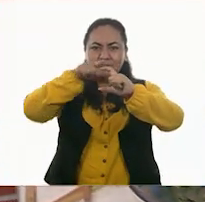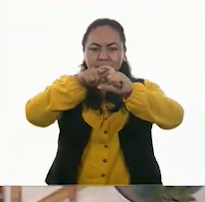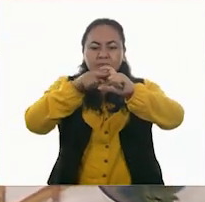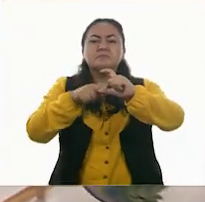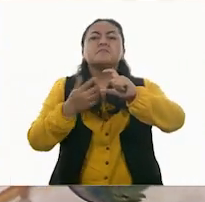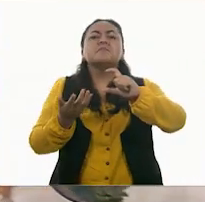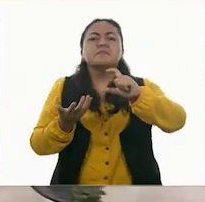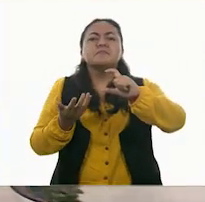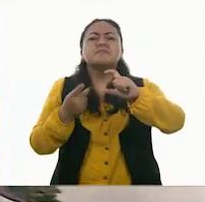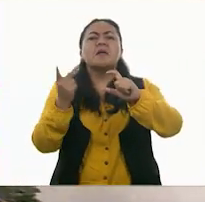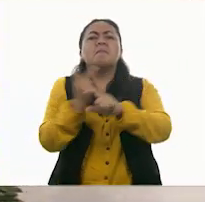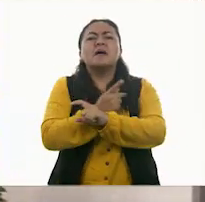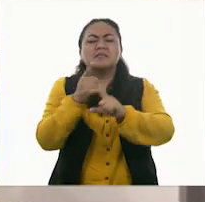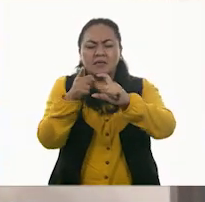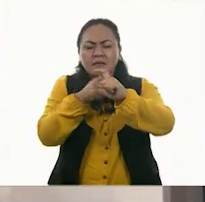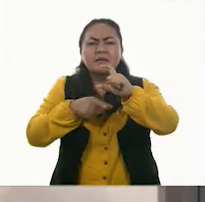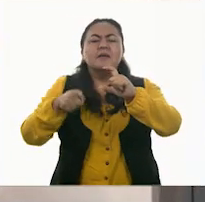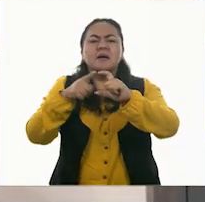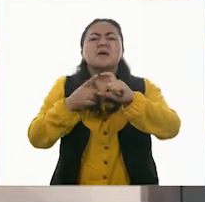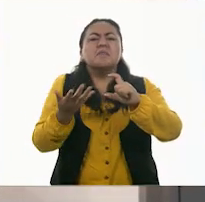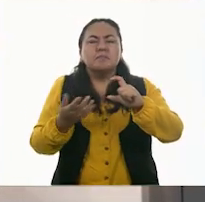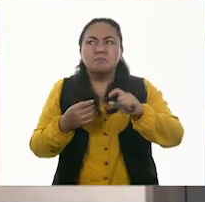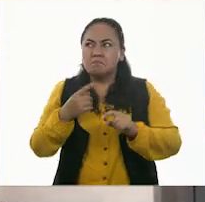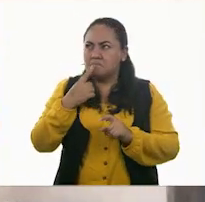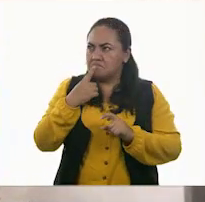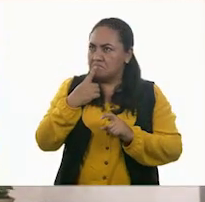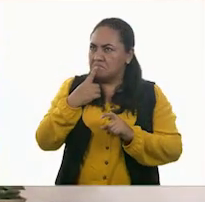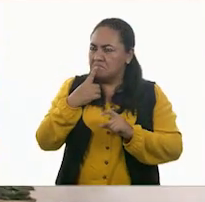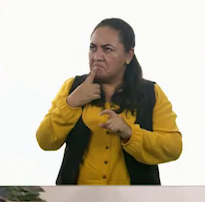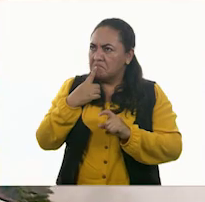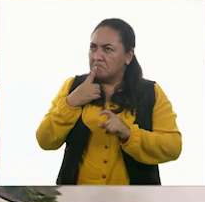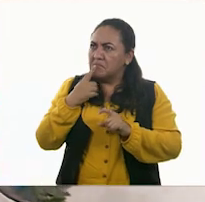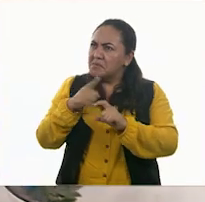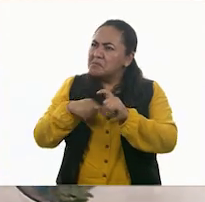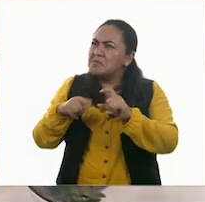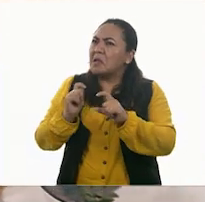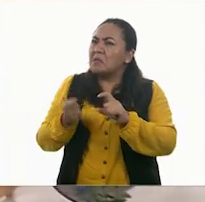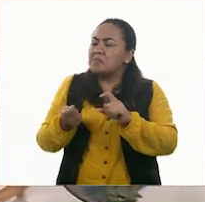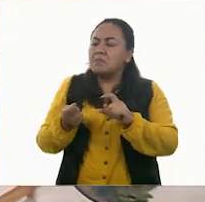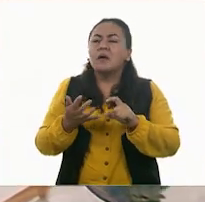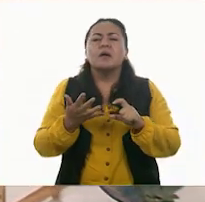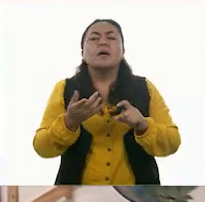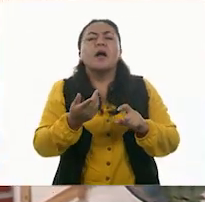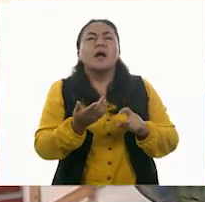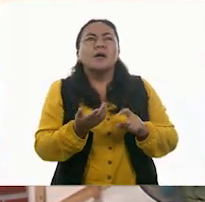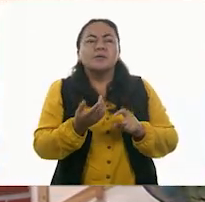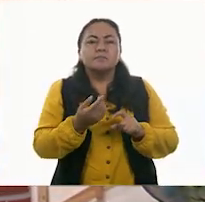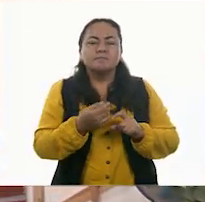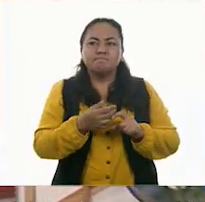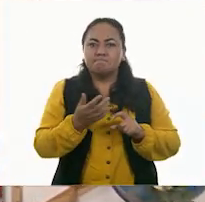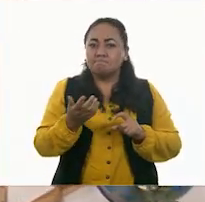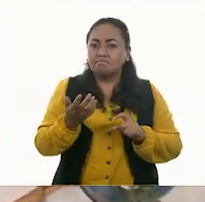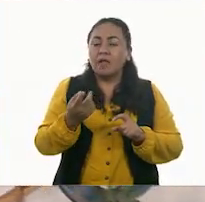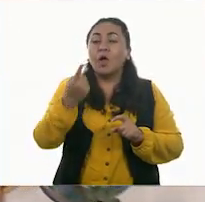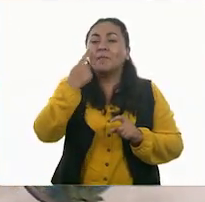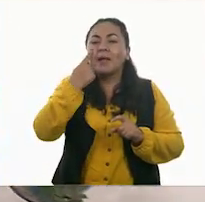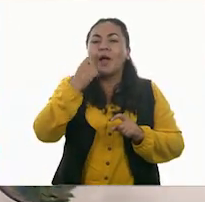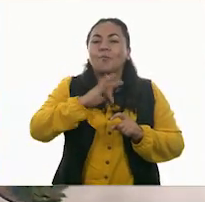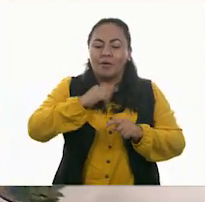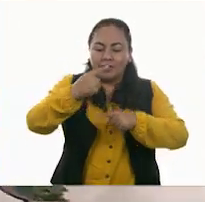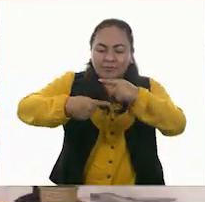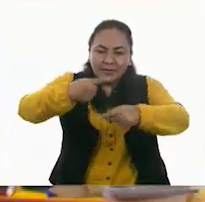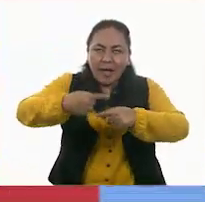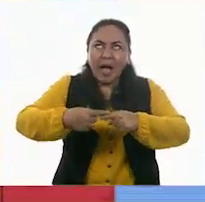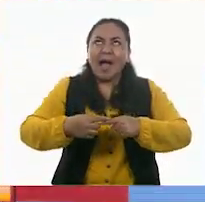¿Qué pasa con algo redondo? ¿Qué pasa con algo redondo? ¿Qué puede hacer algo redondo? Sorpréndame. Rodar.